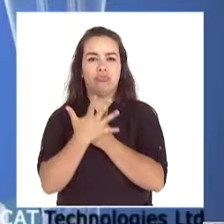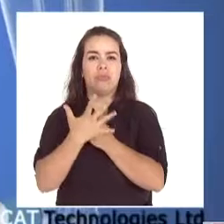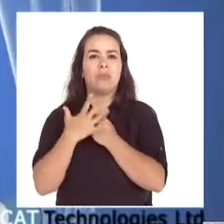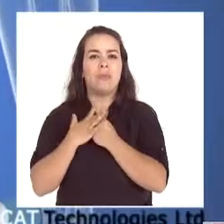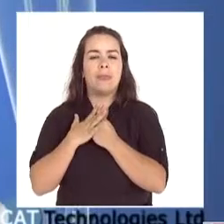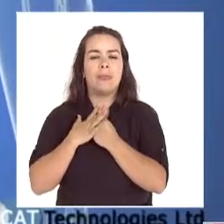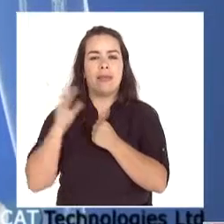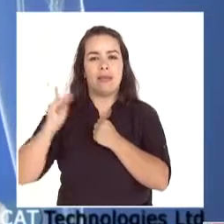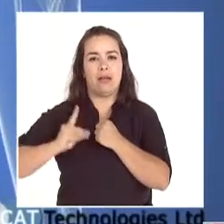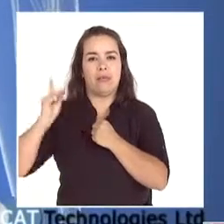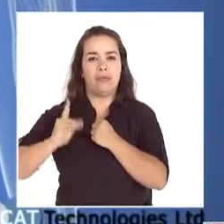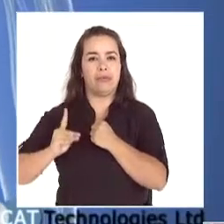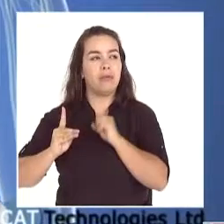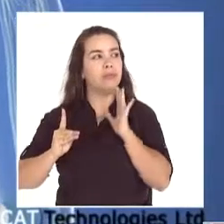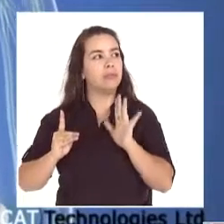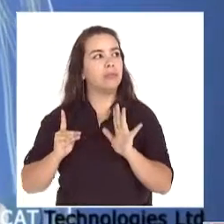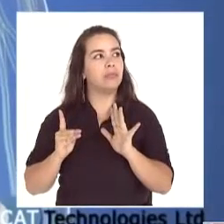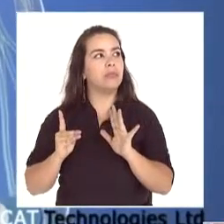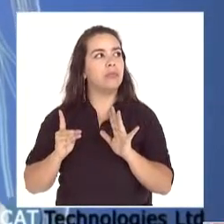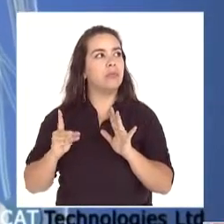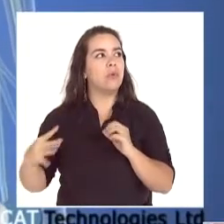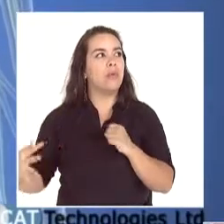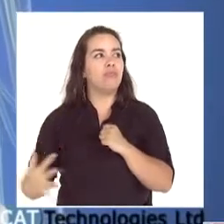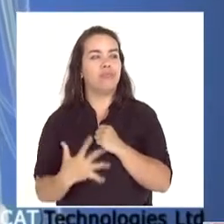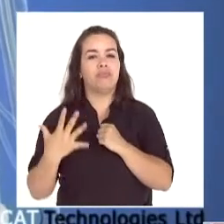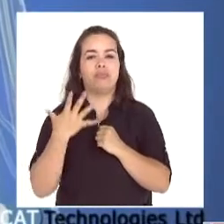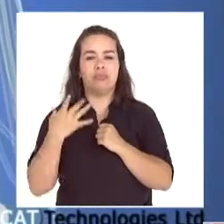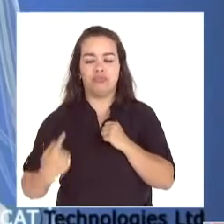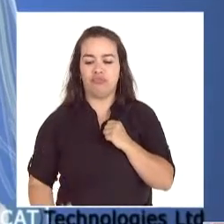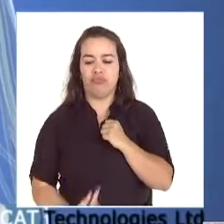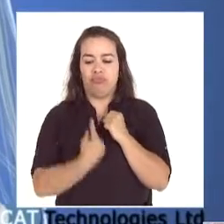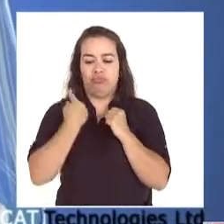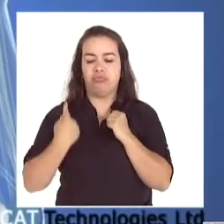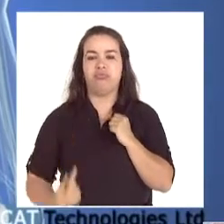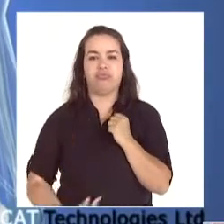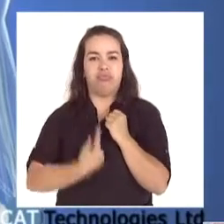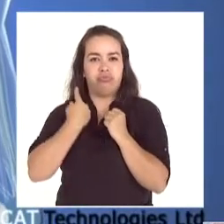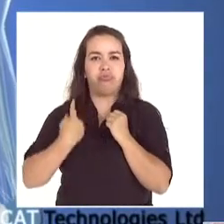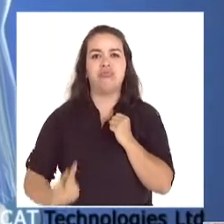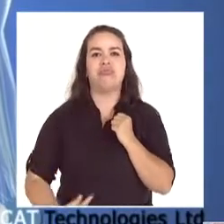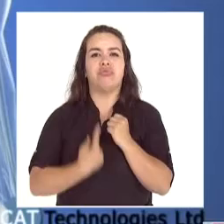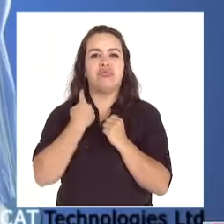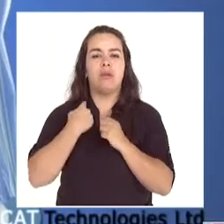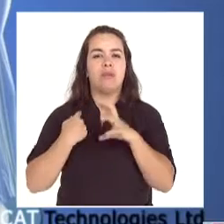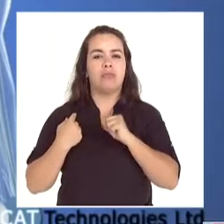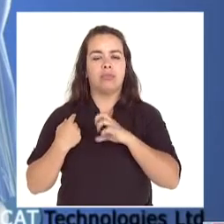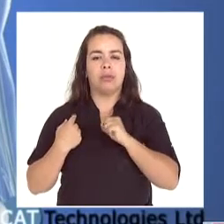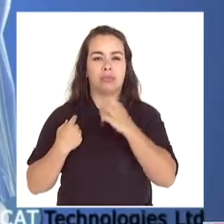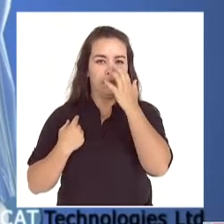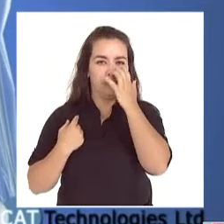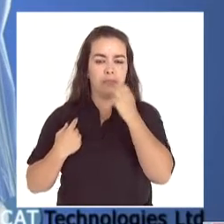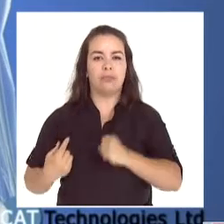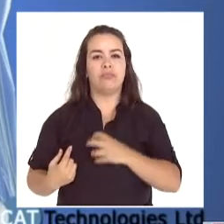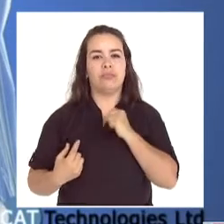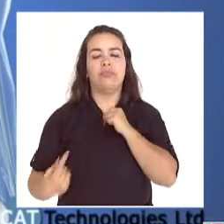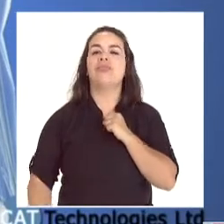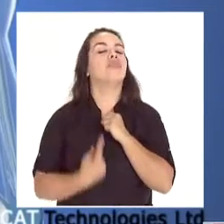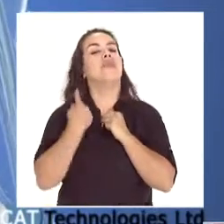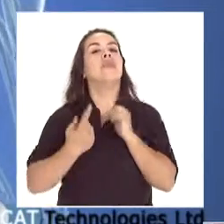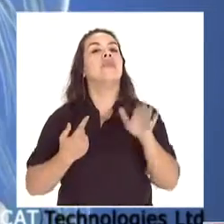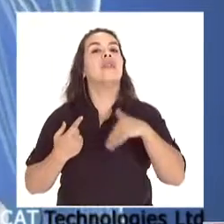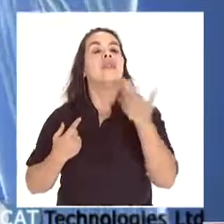derecha, que es una vía frecuente de acceso al corazón. Posteriormente van a subir una